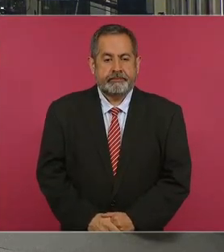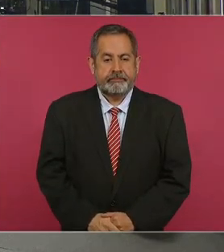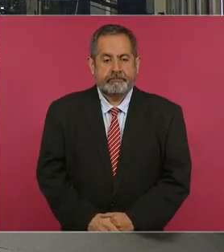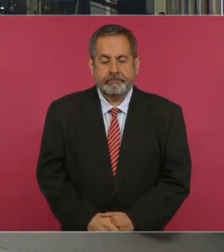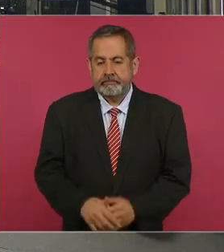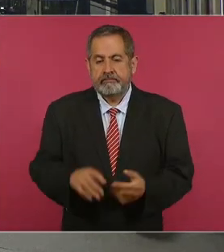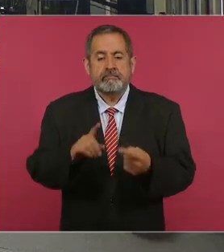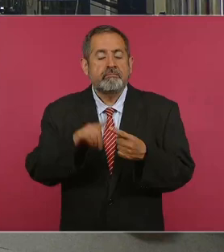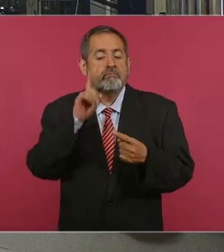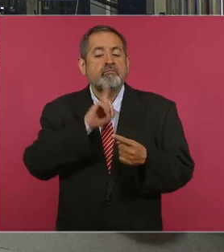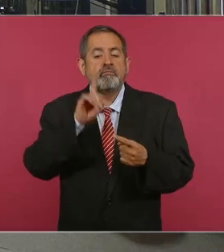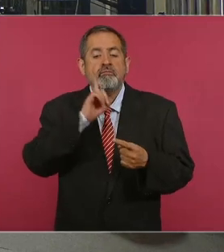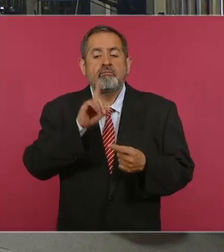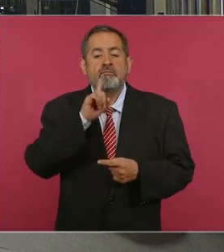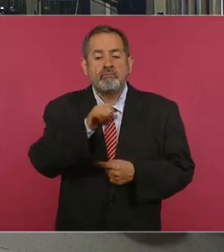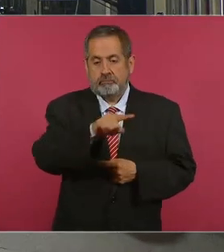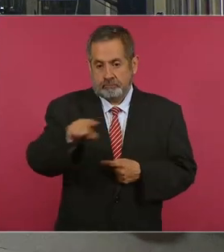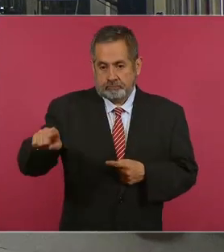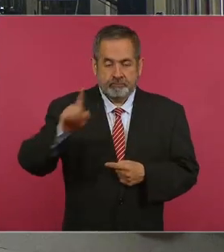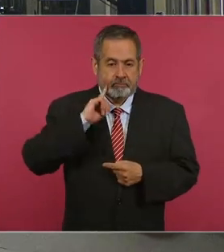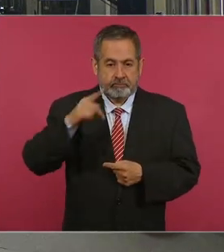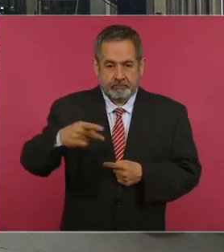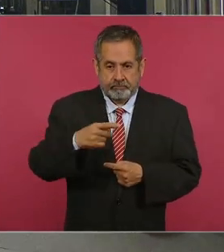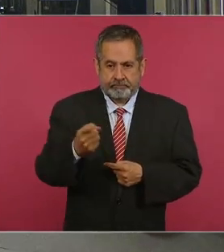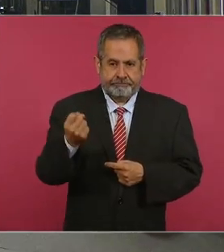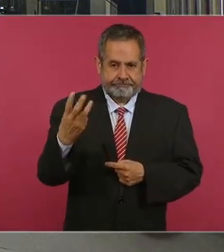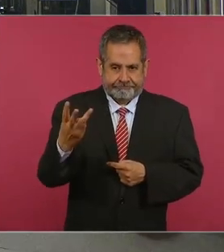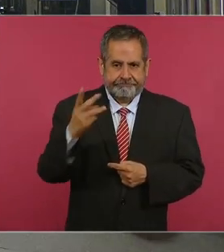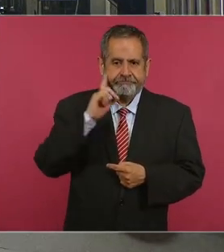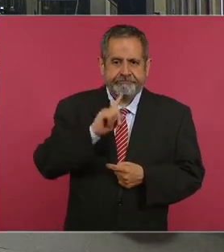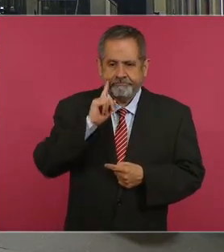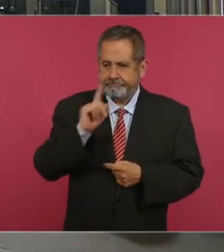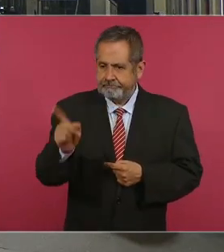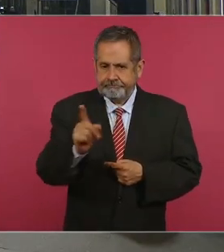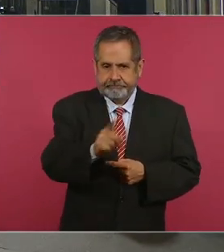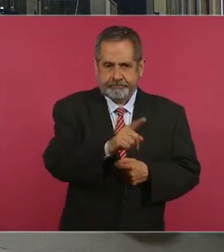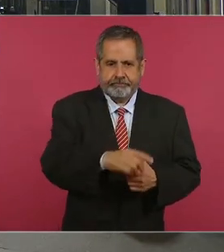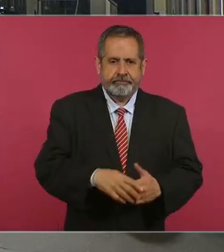Quedaron mujeres. Mujeres, vamos a las tres mujeres.